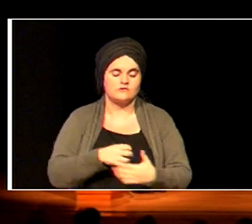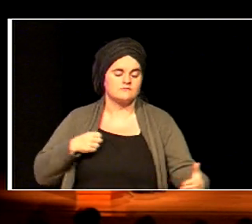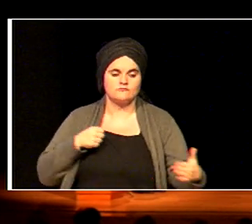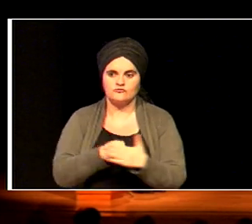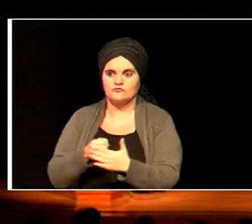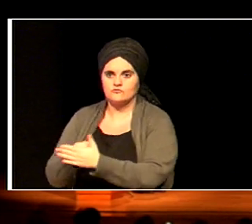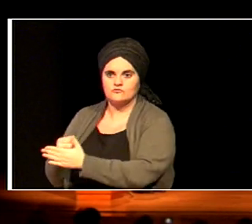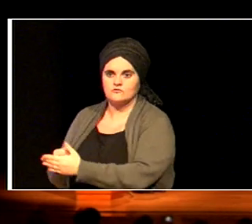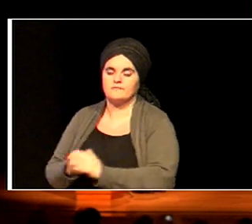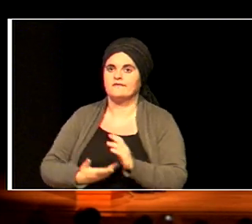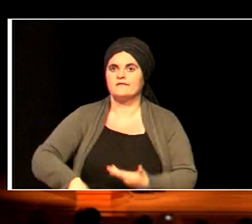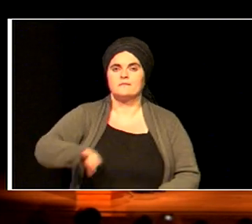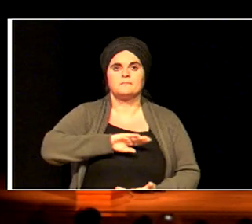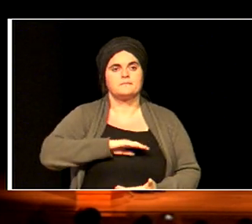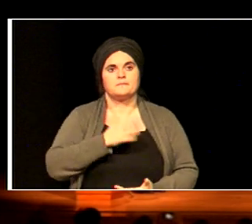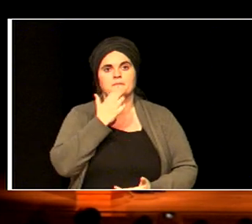¿no? Capacidades desde